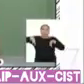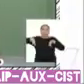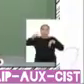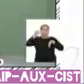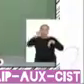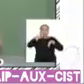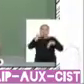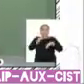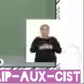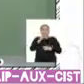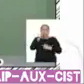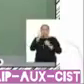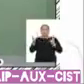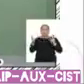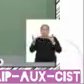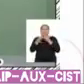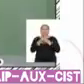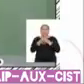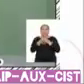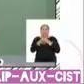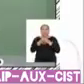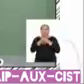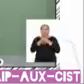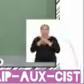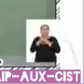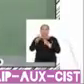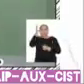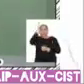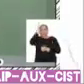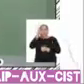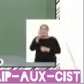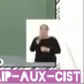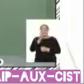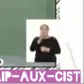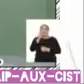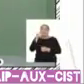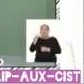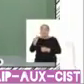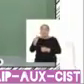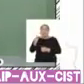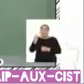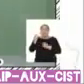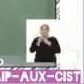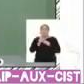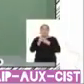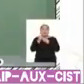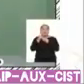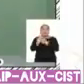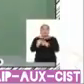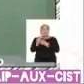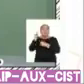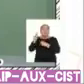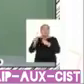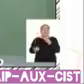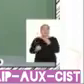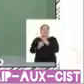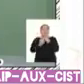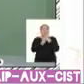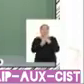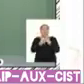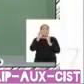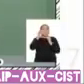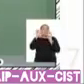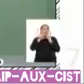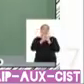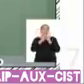apartes, son una unidad. Tus padres deben ser tu mayor guía, tu mayor apoyo, tu